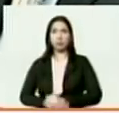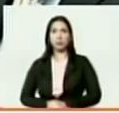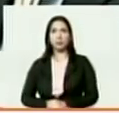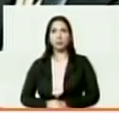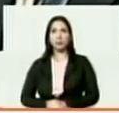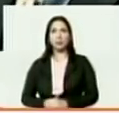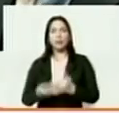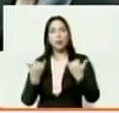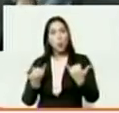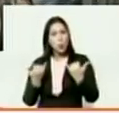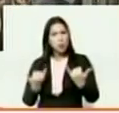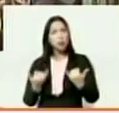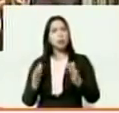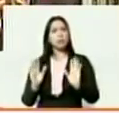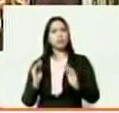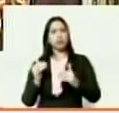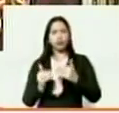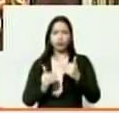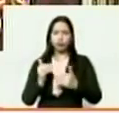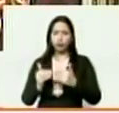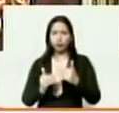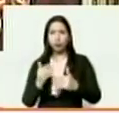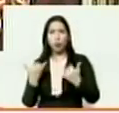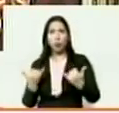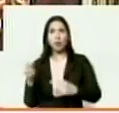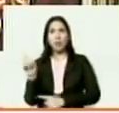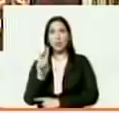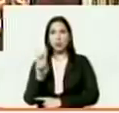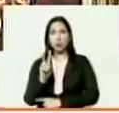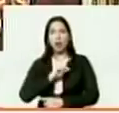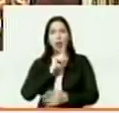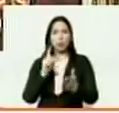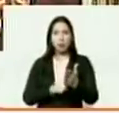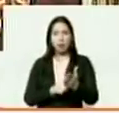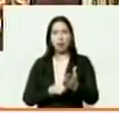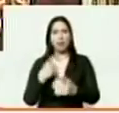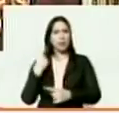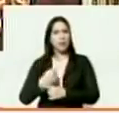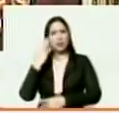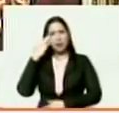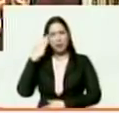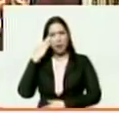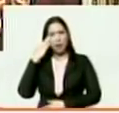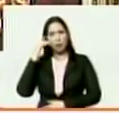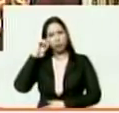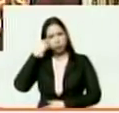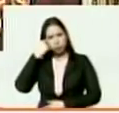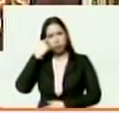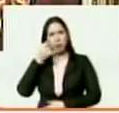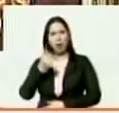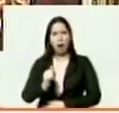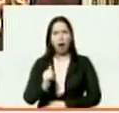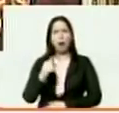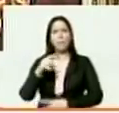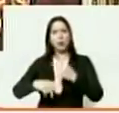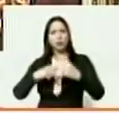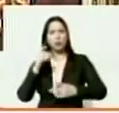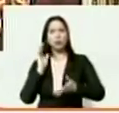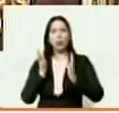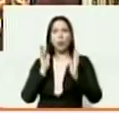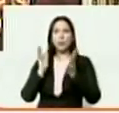Ahorita está en proceso, Venezuela entera debe saberlo, debo recordarlo. Hay un proceso de